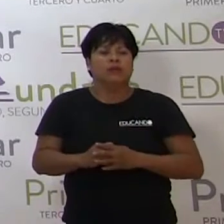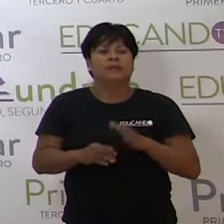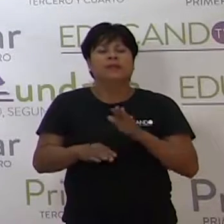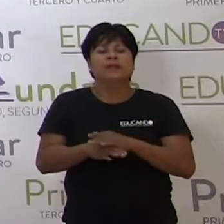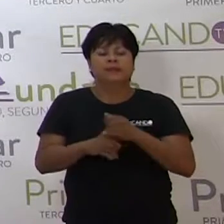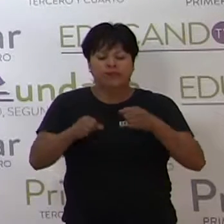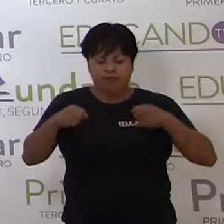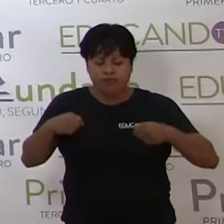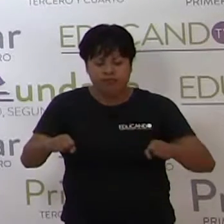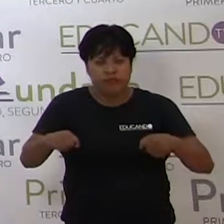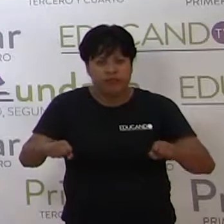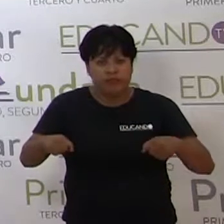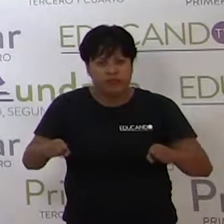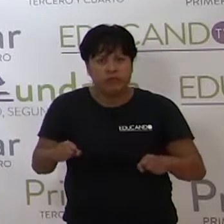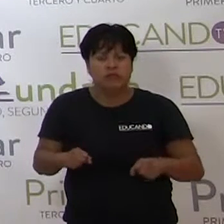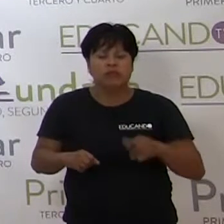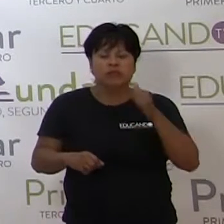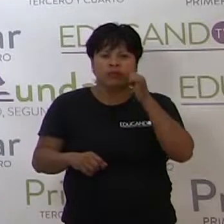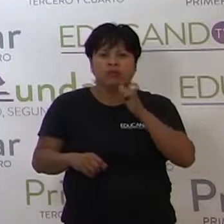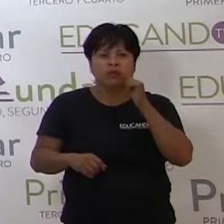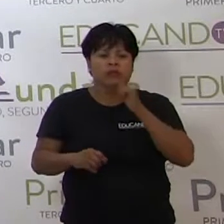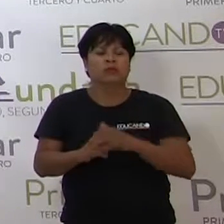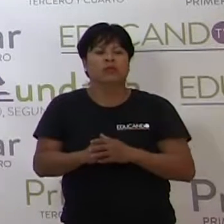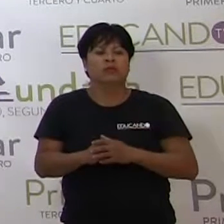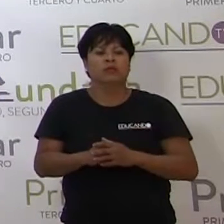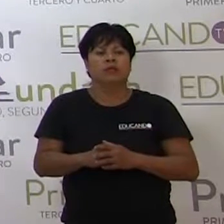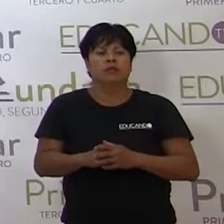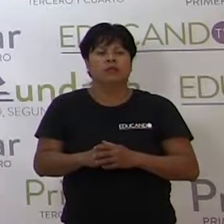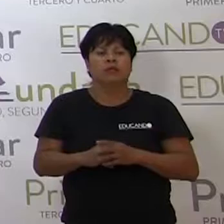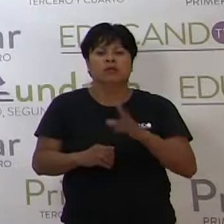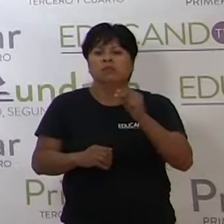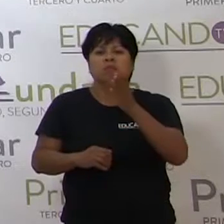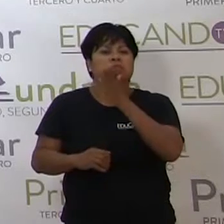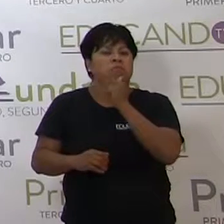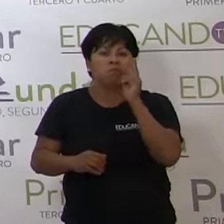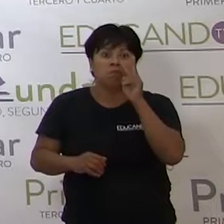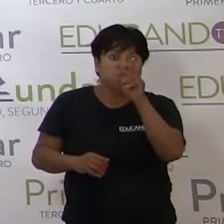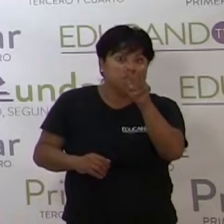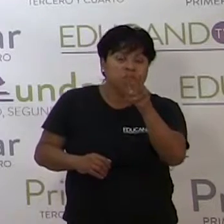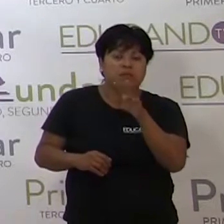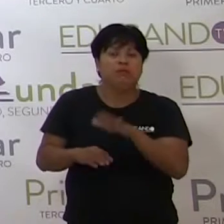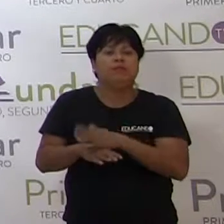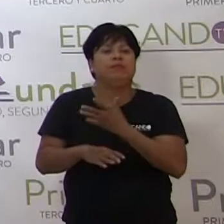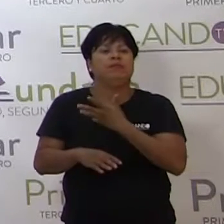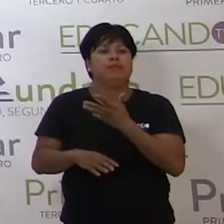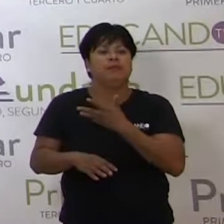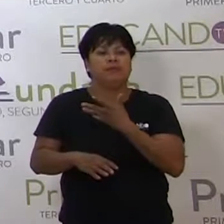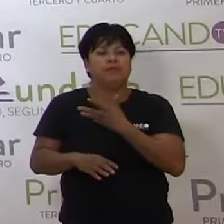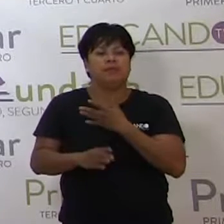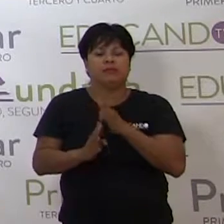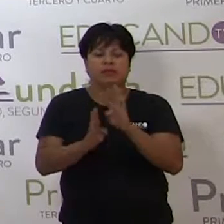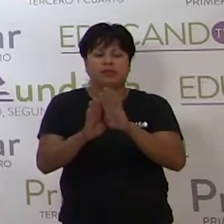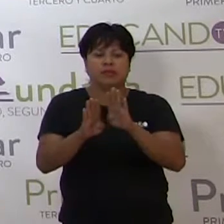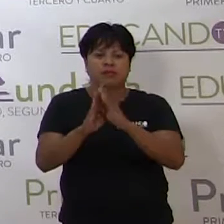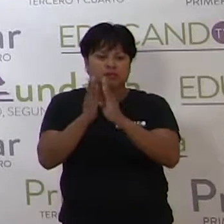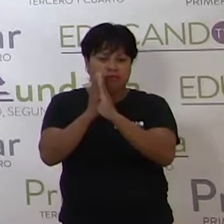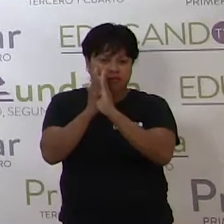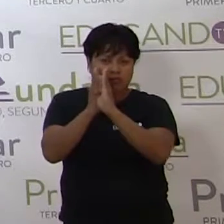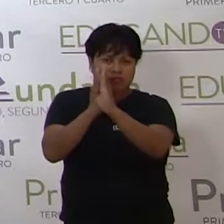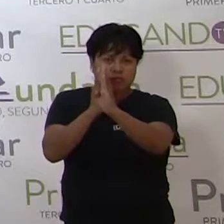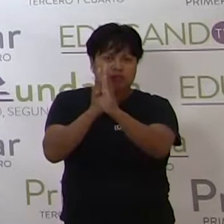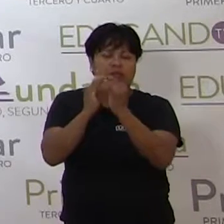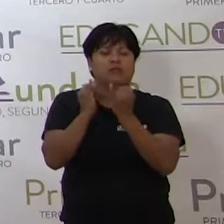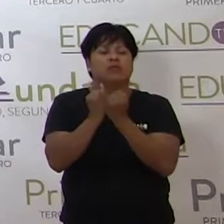las motocicletas regularmente no se logran ver porque vienen en diagonal